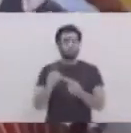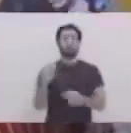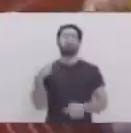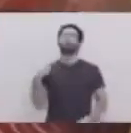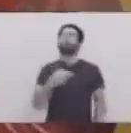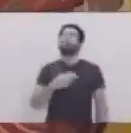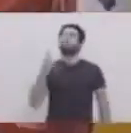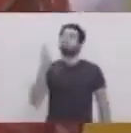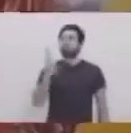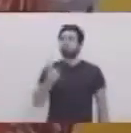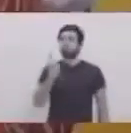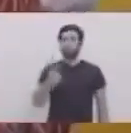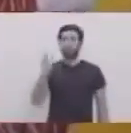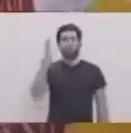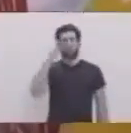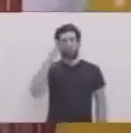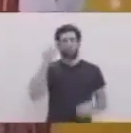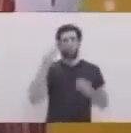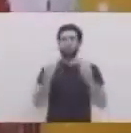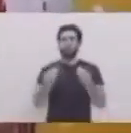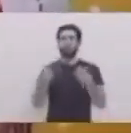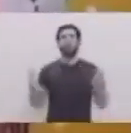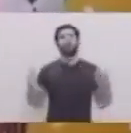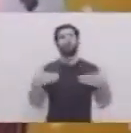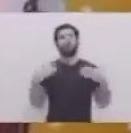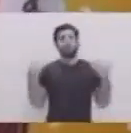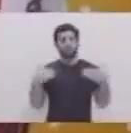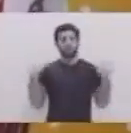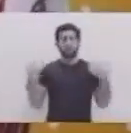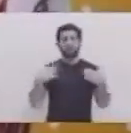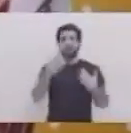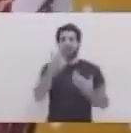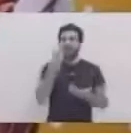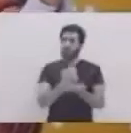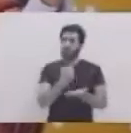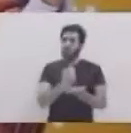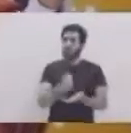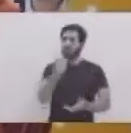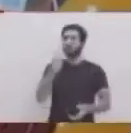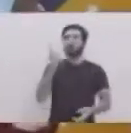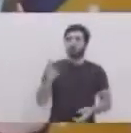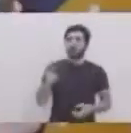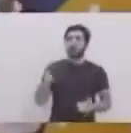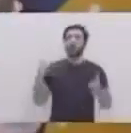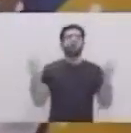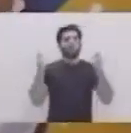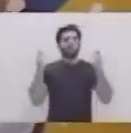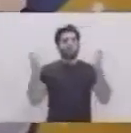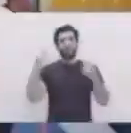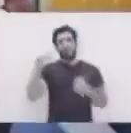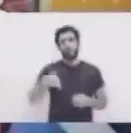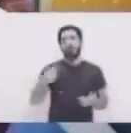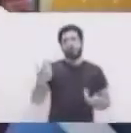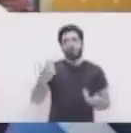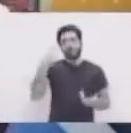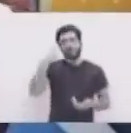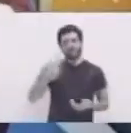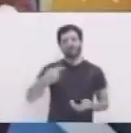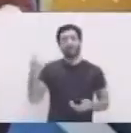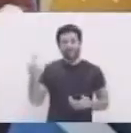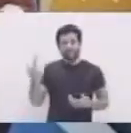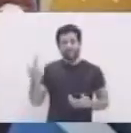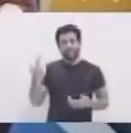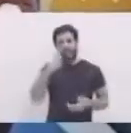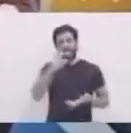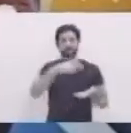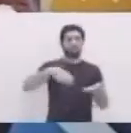Nosotros siempre los recordamos con mucha alegría en los patios de las escuelas celebrando este maravilloso día. Hoy estarían